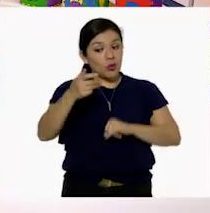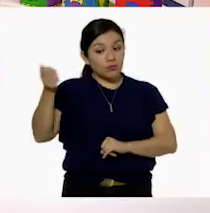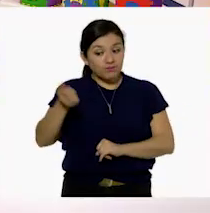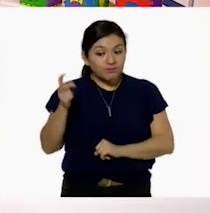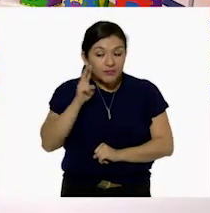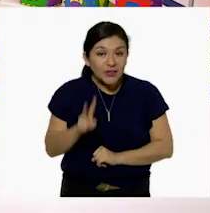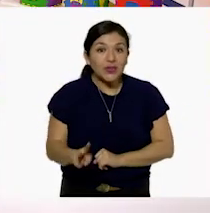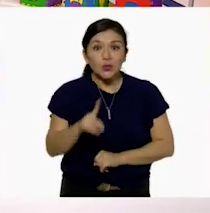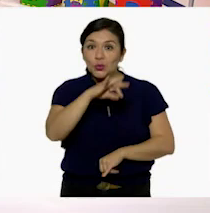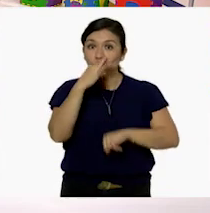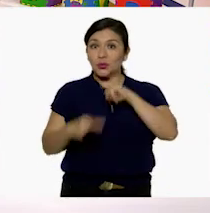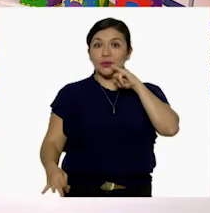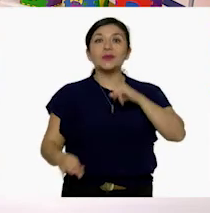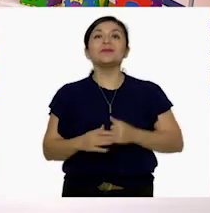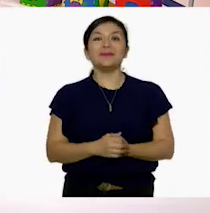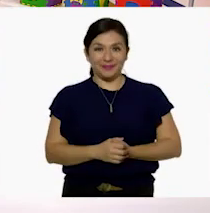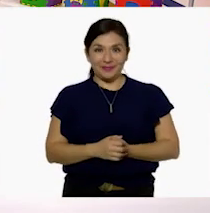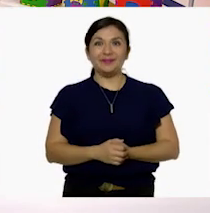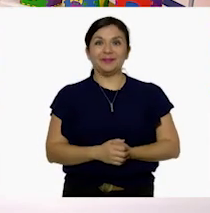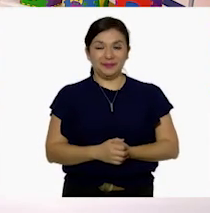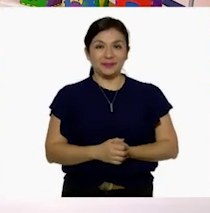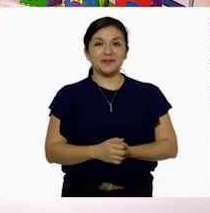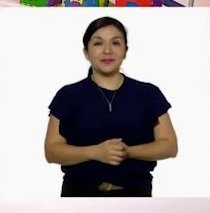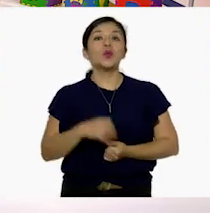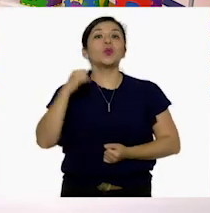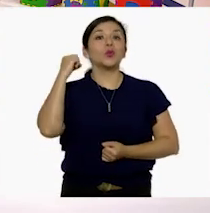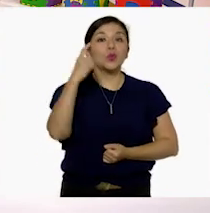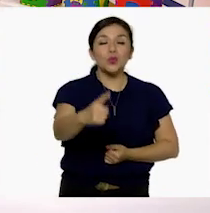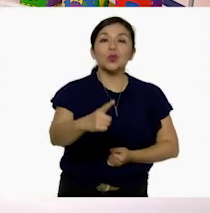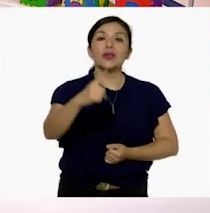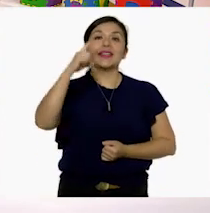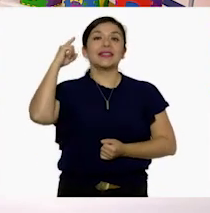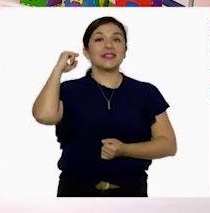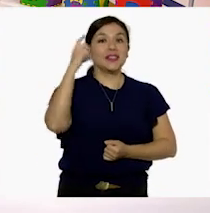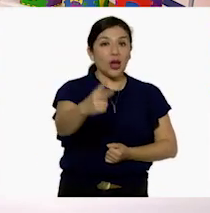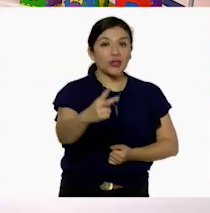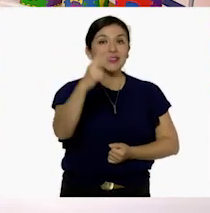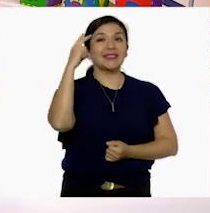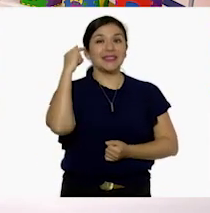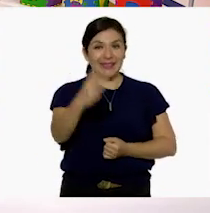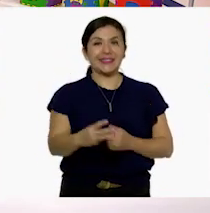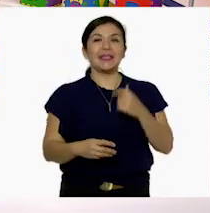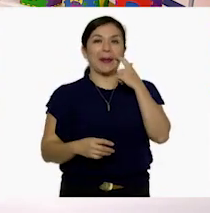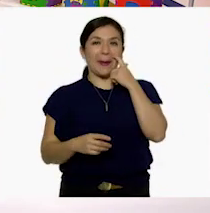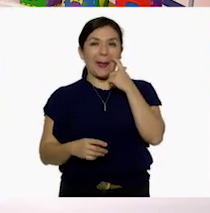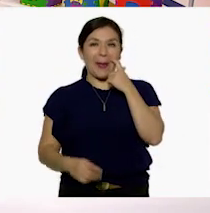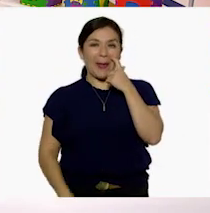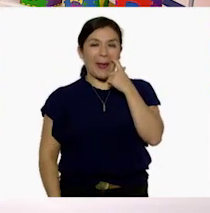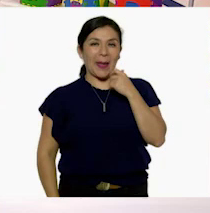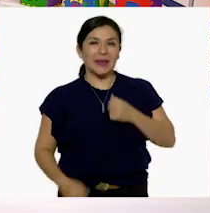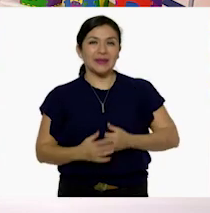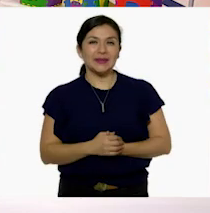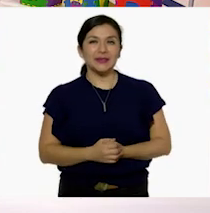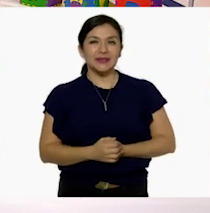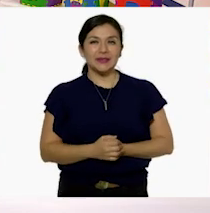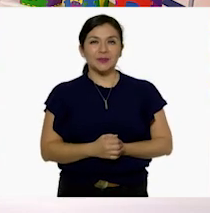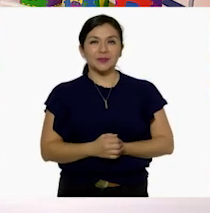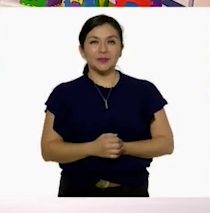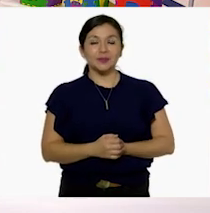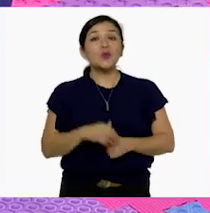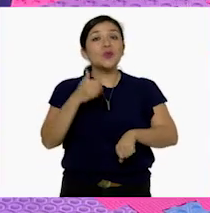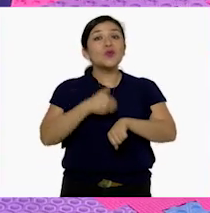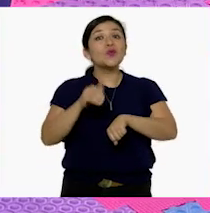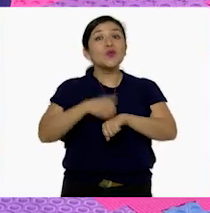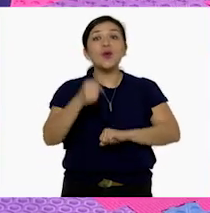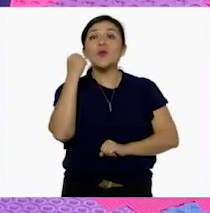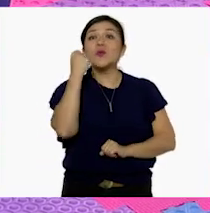favor. Muy bien. ¿Listos? Contamos. Una... Dos y tres. Y allá va. Y sale. ¡Uno!